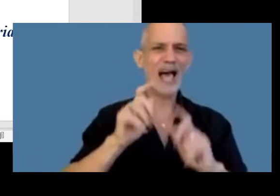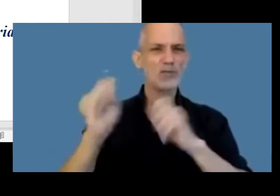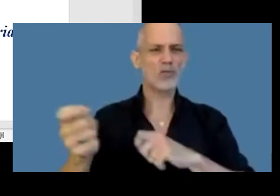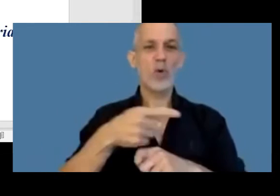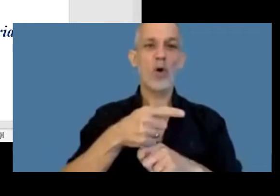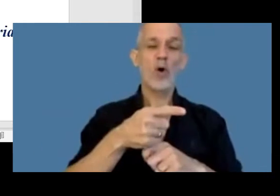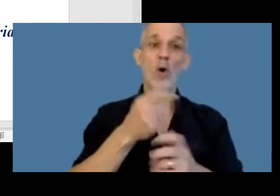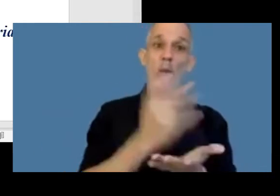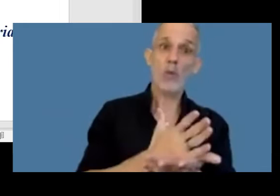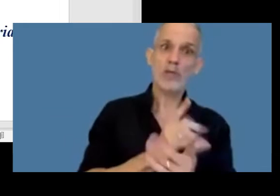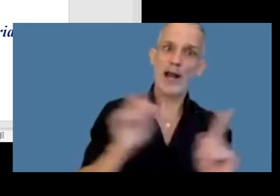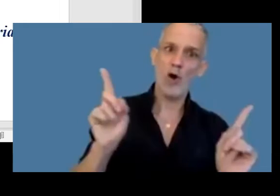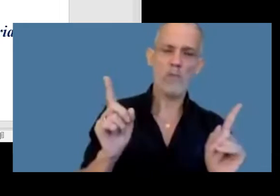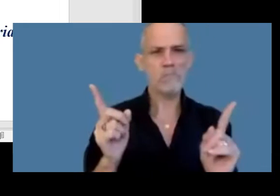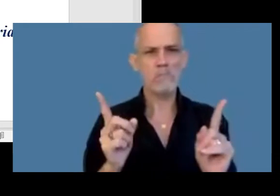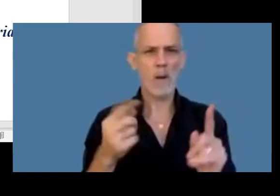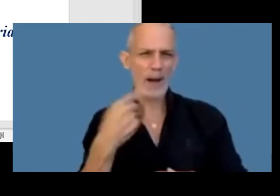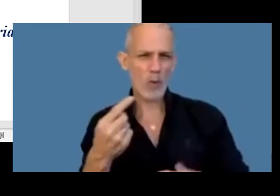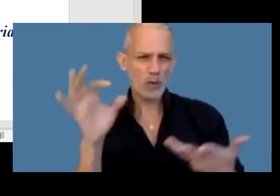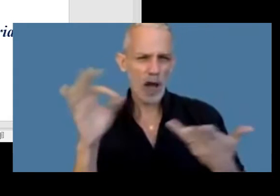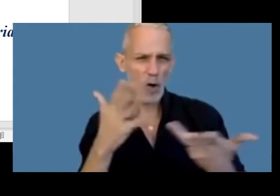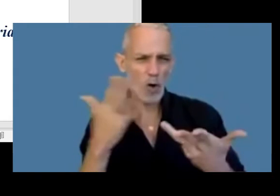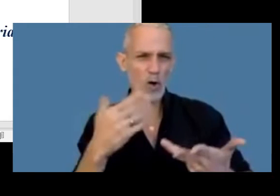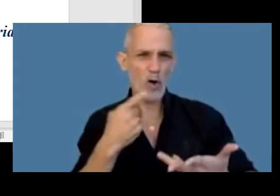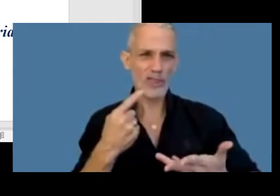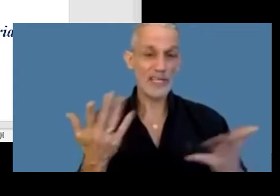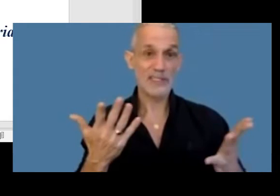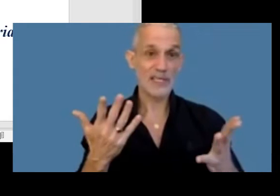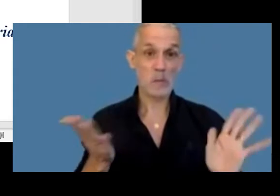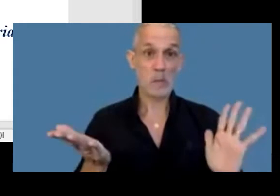una pregunta o una afirmación, Raquel?